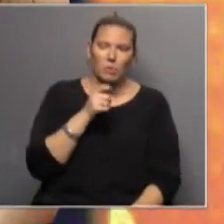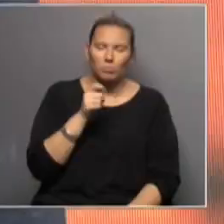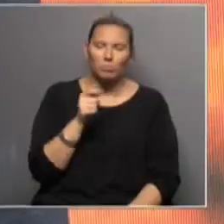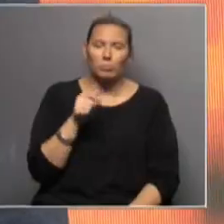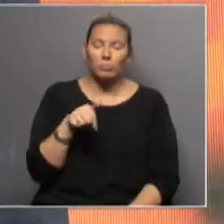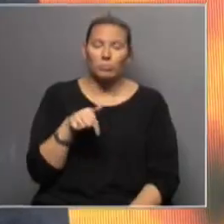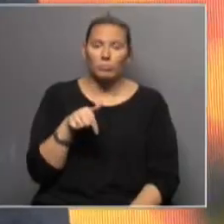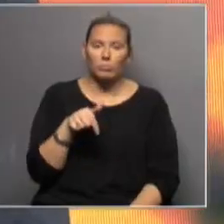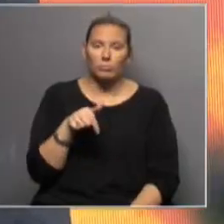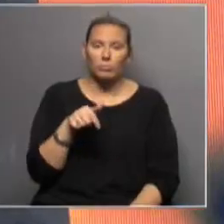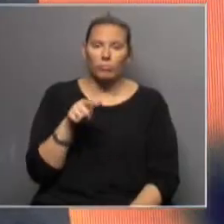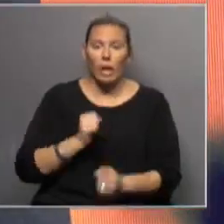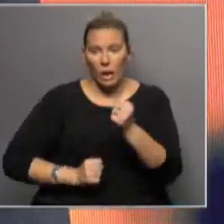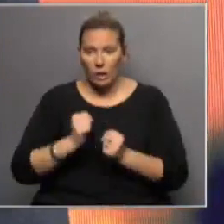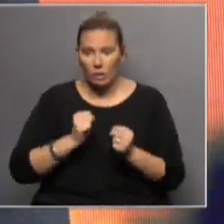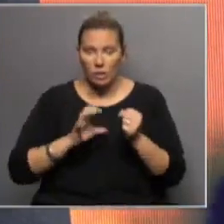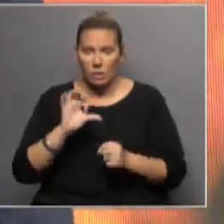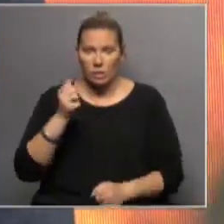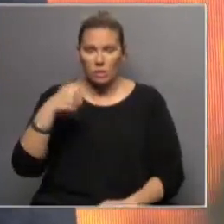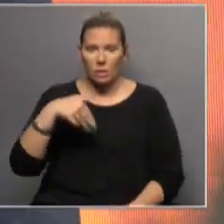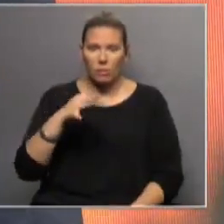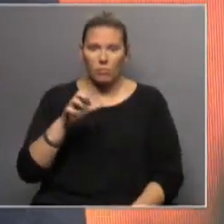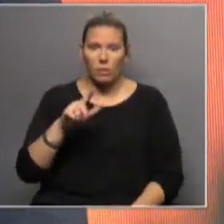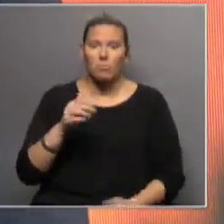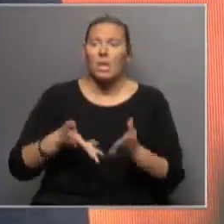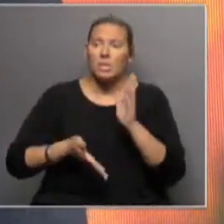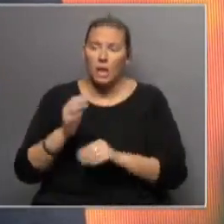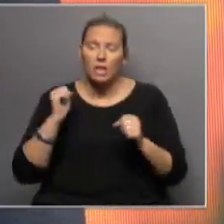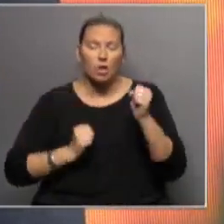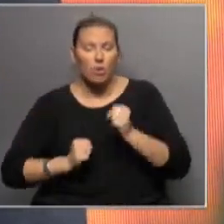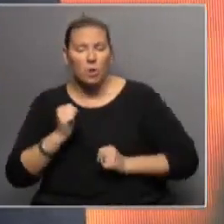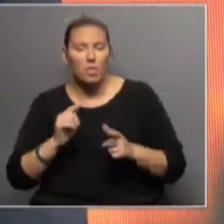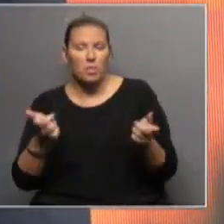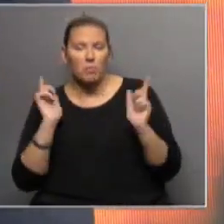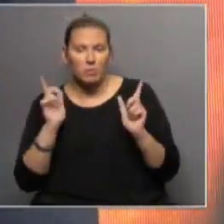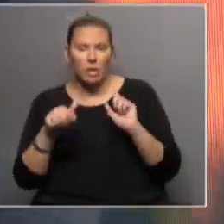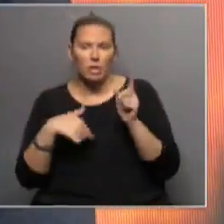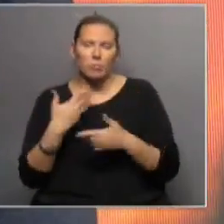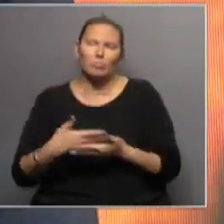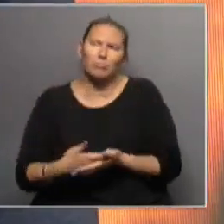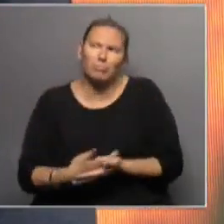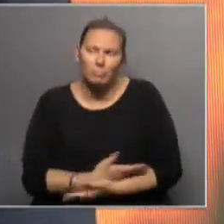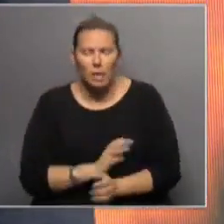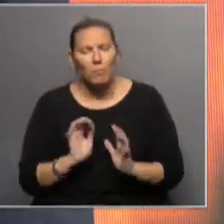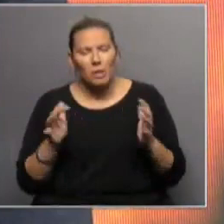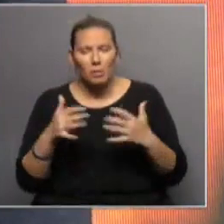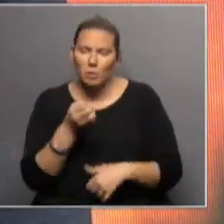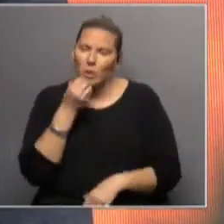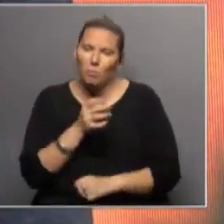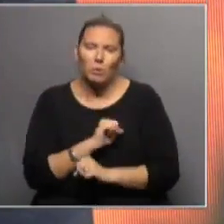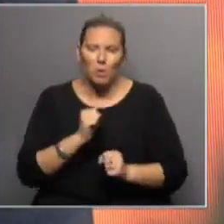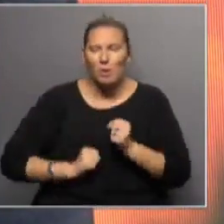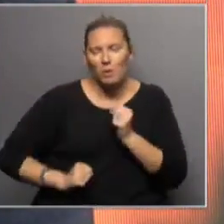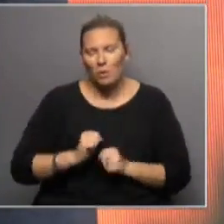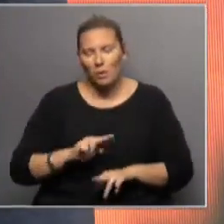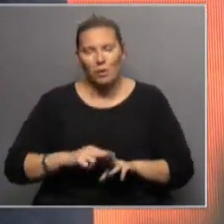casa. Y en este caso de la San Felipe, la verdad que sí, ¿no? Como dice el eslogan, salí, corré, disfrutá. Yo pienso que después de lo que hemos sufrido en pandemia, está bárbaro salir a correr de